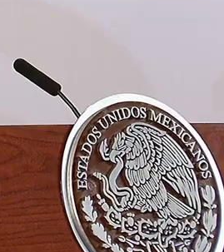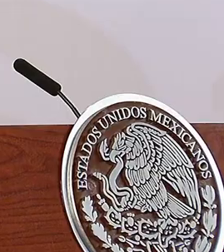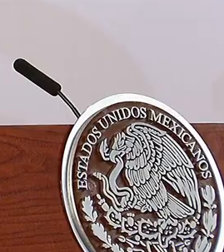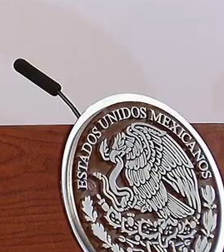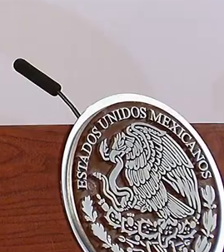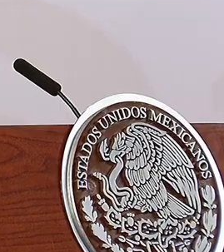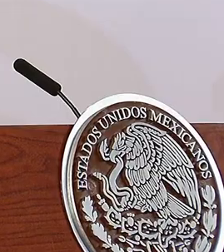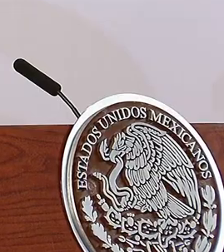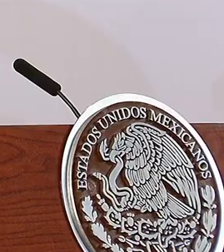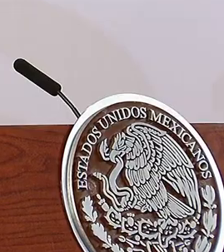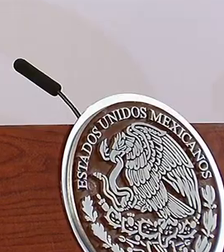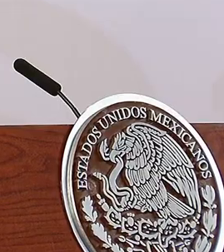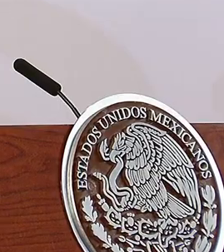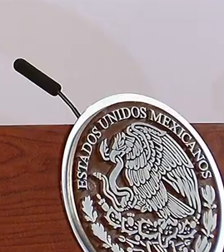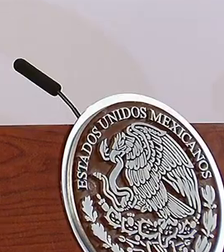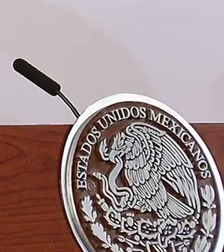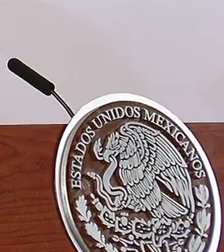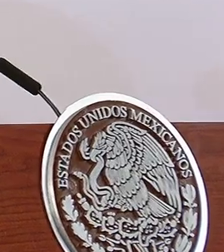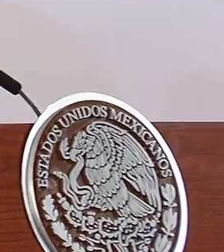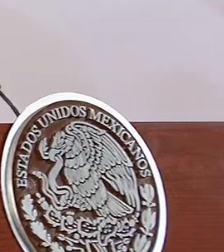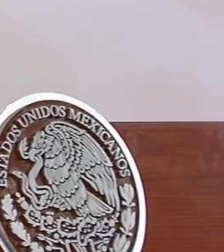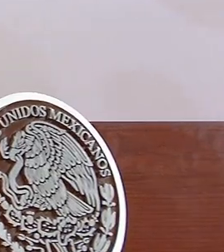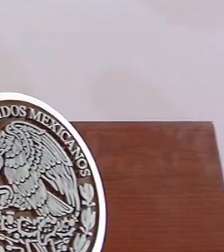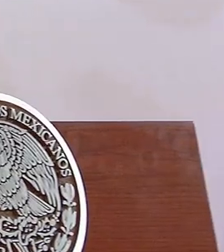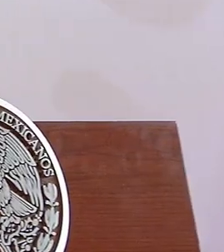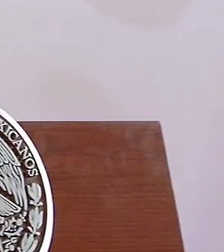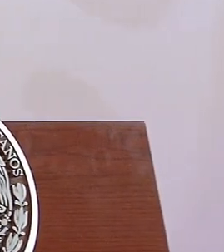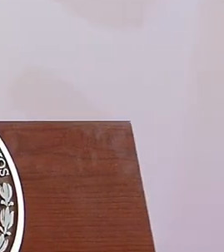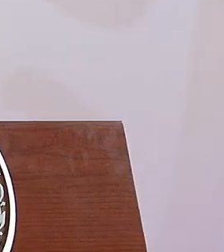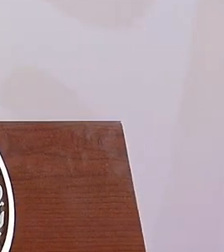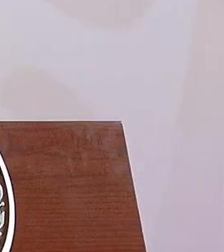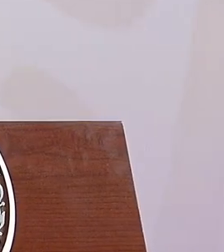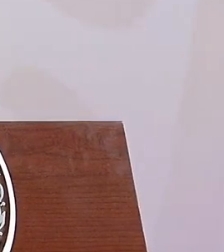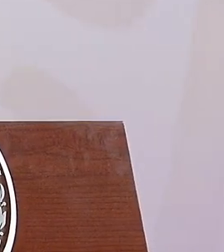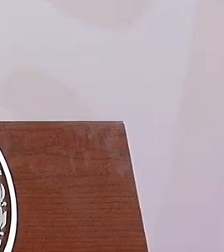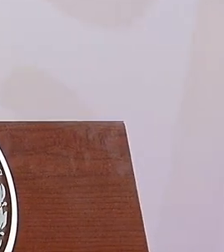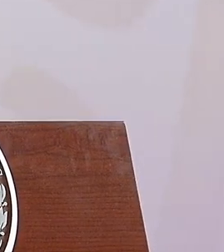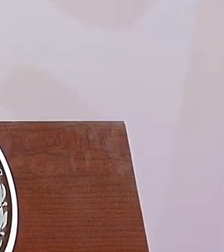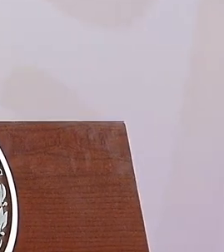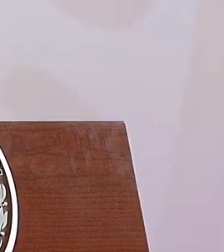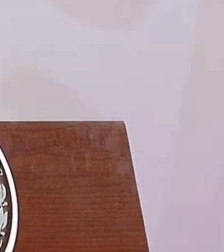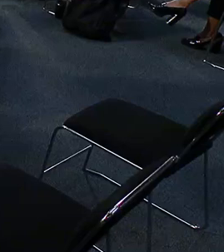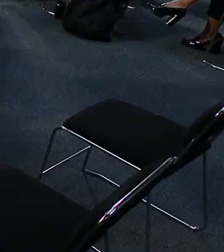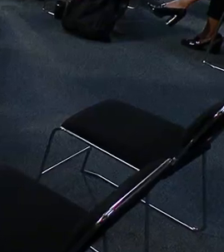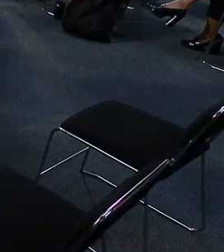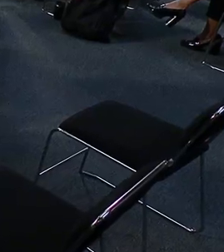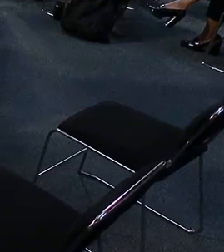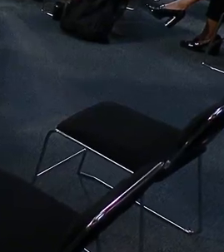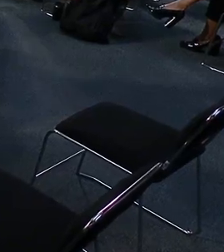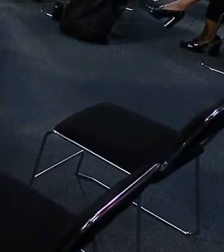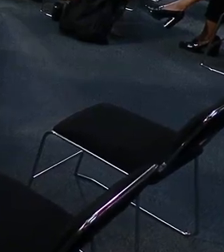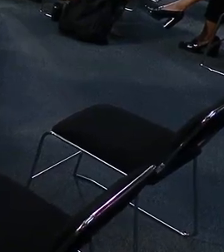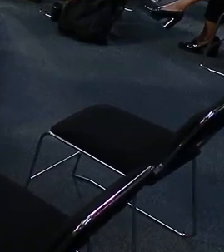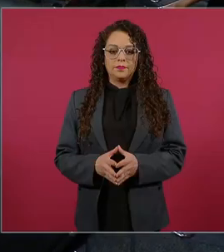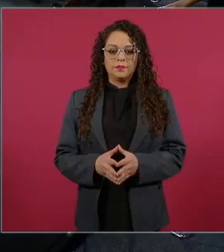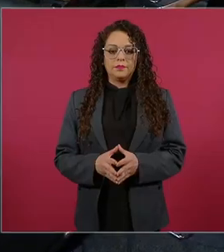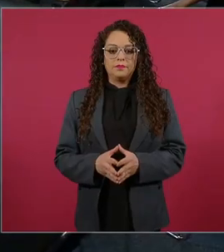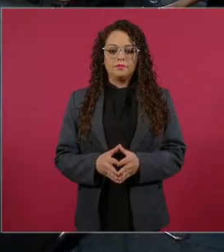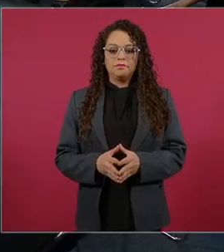convencido de que el pueblo es mucha pieza, que el pueblo es sabio, que supieron